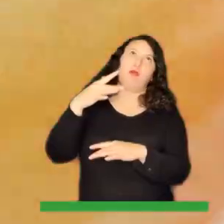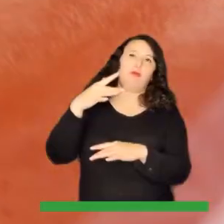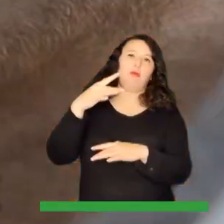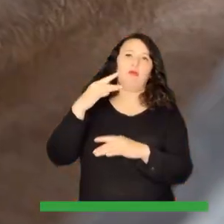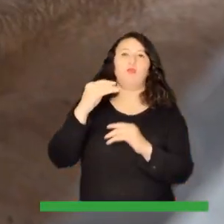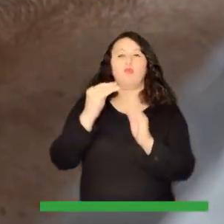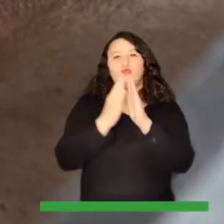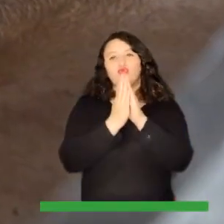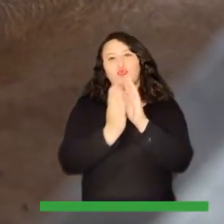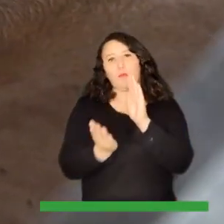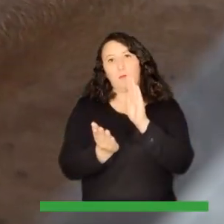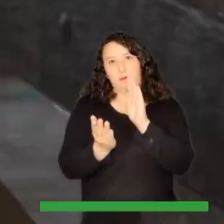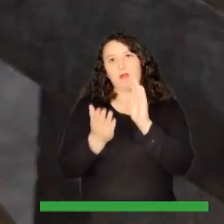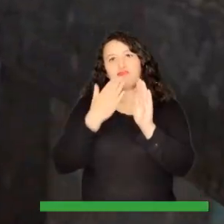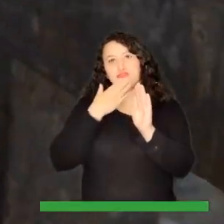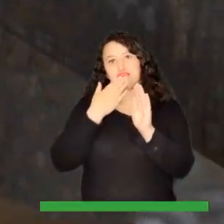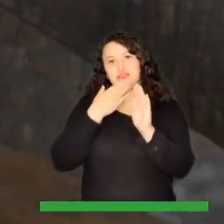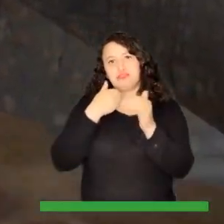bañando.